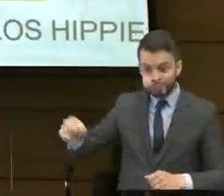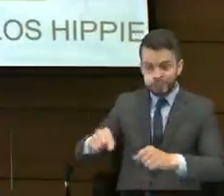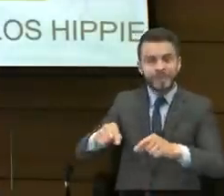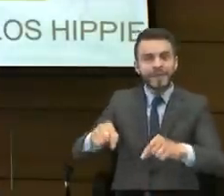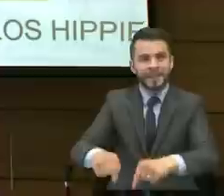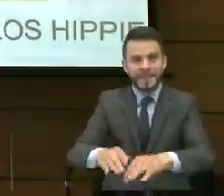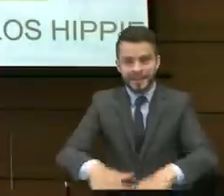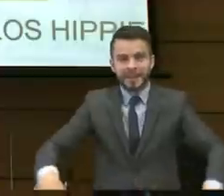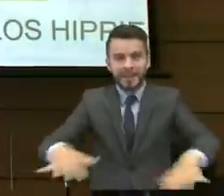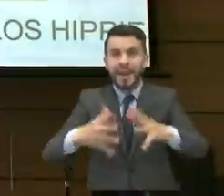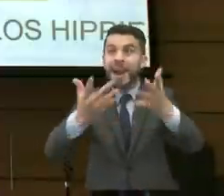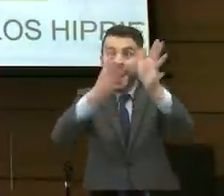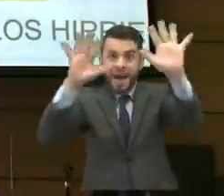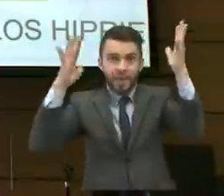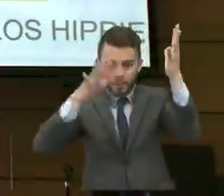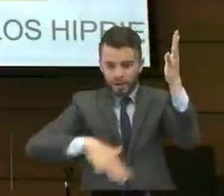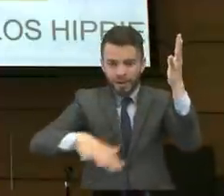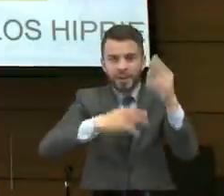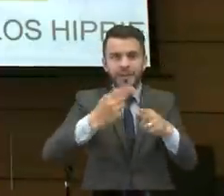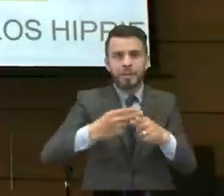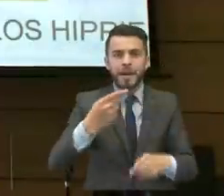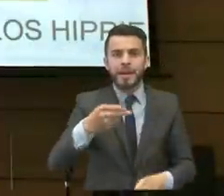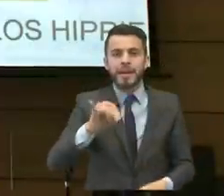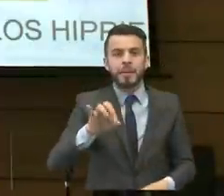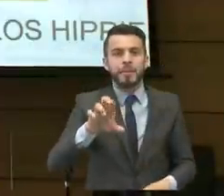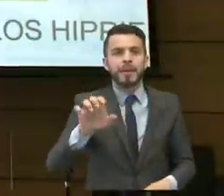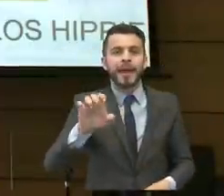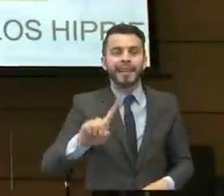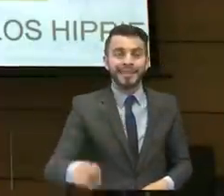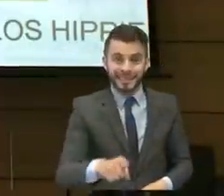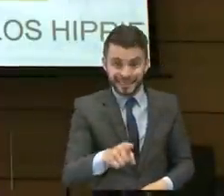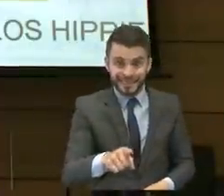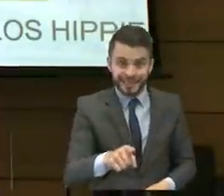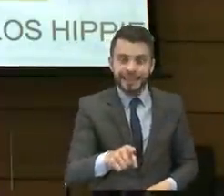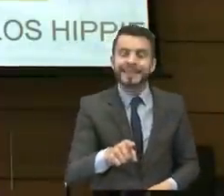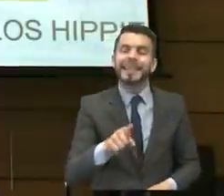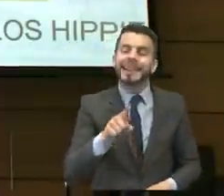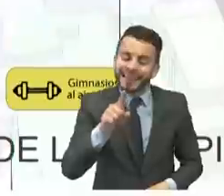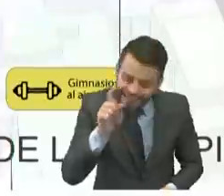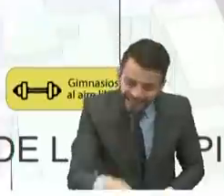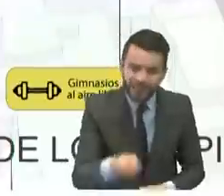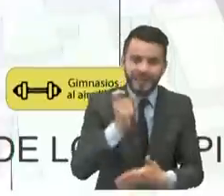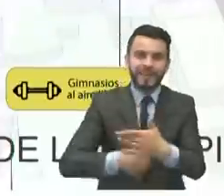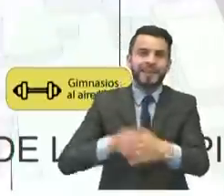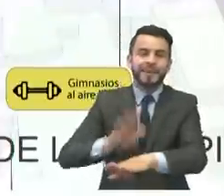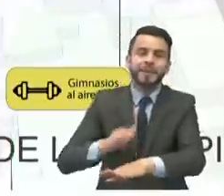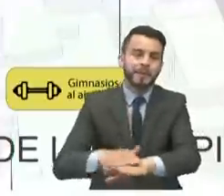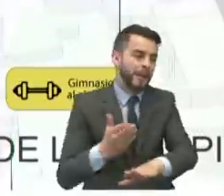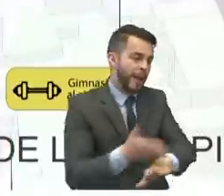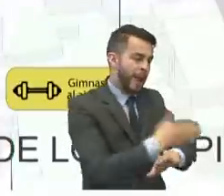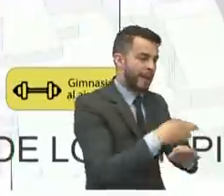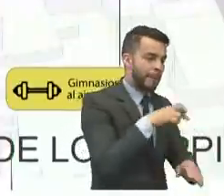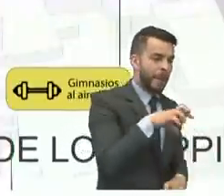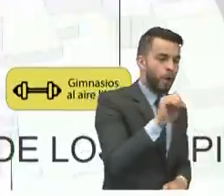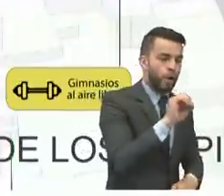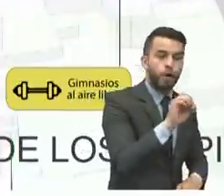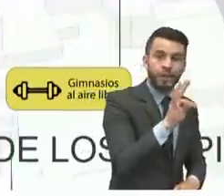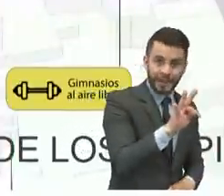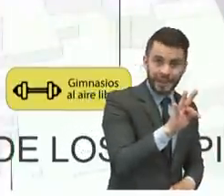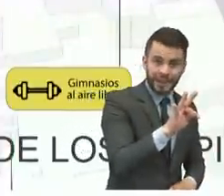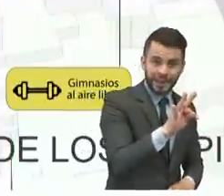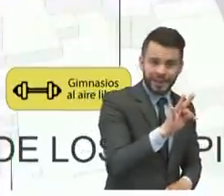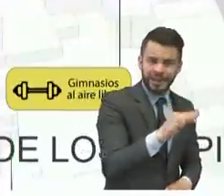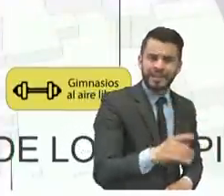más, que tiene que poder tener, esa es parte de cosas que vamos a corregir en el POT. Yo no sé allá por a qué obsesivo se le ocurrió que uno en un